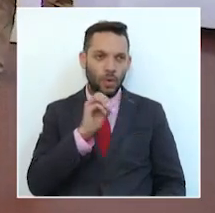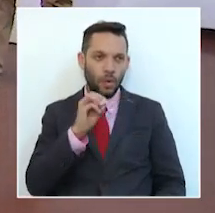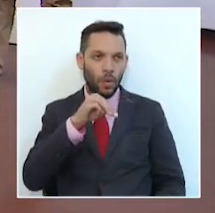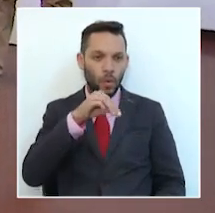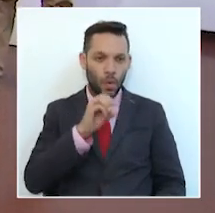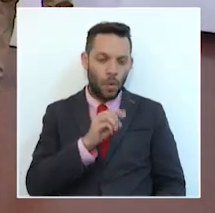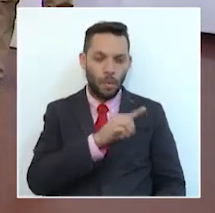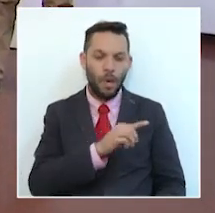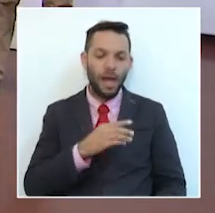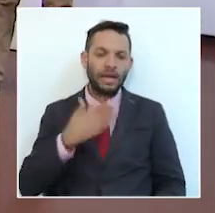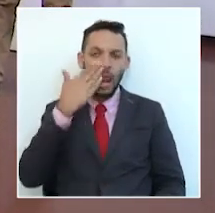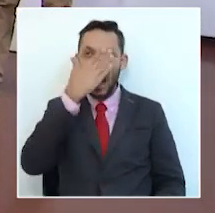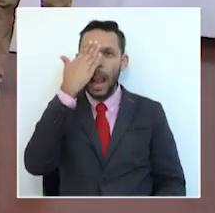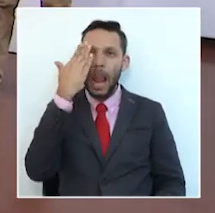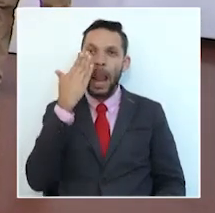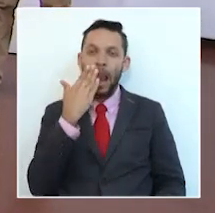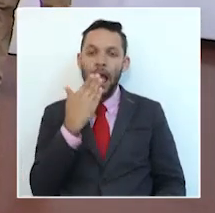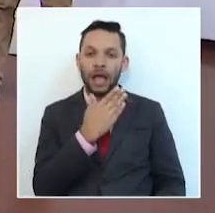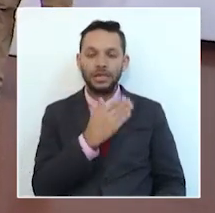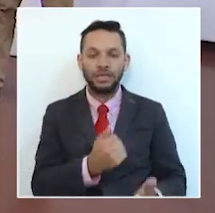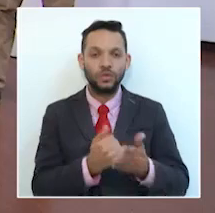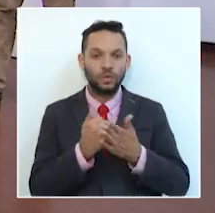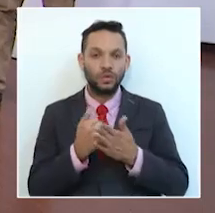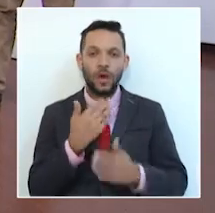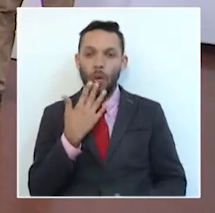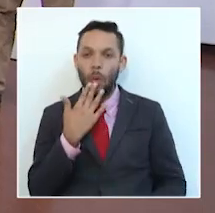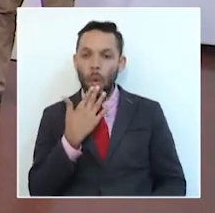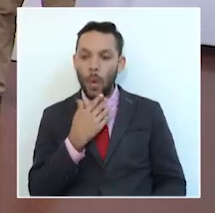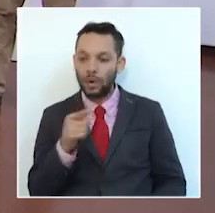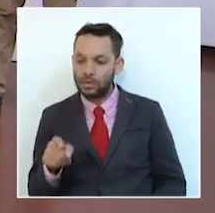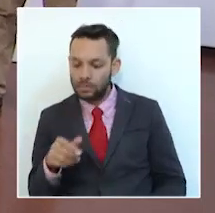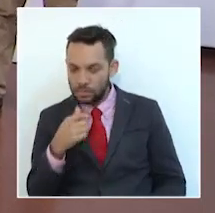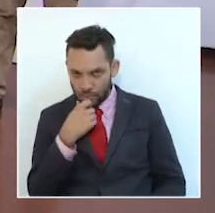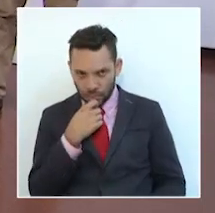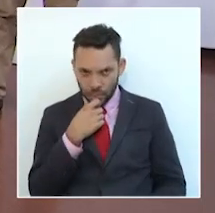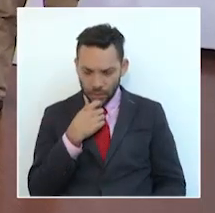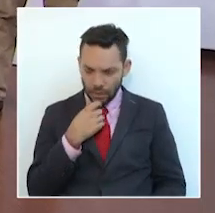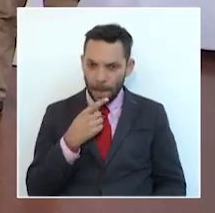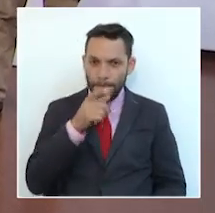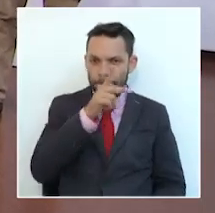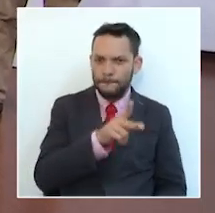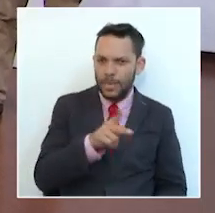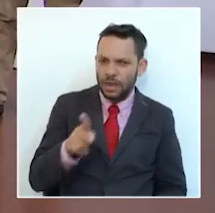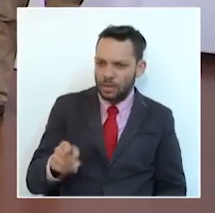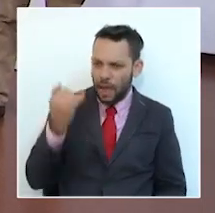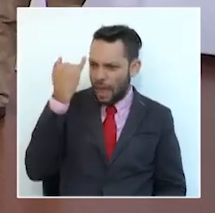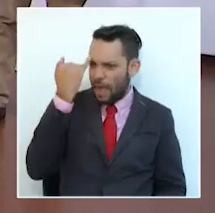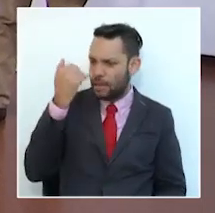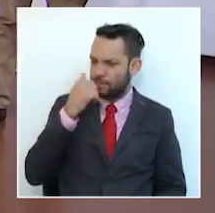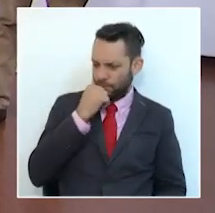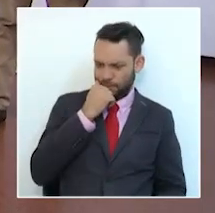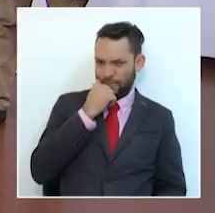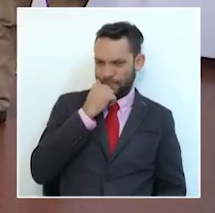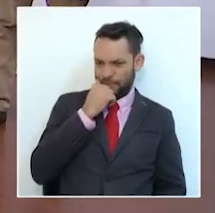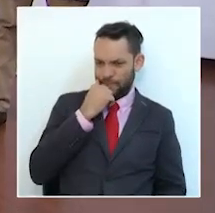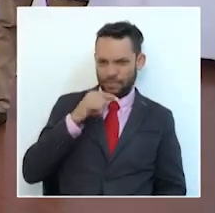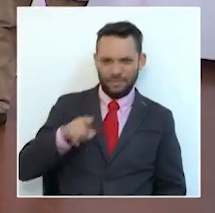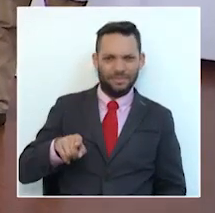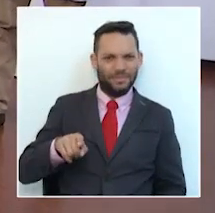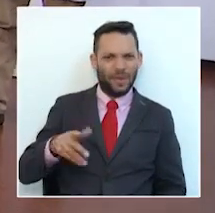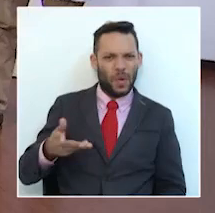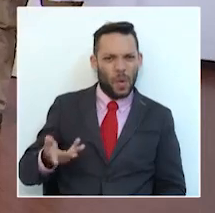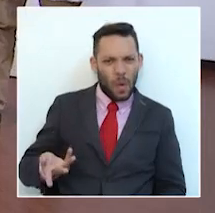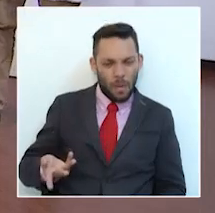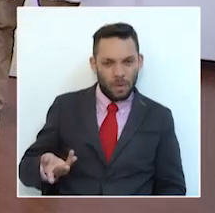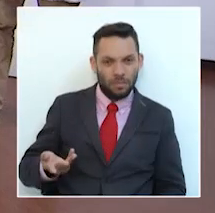mascarillas de arcilla con color la gente irá desde la academia pero es que la academia